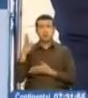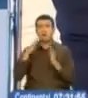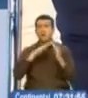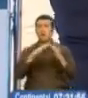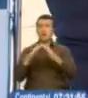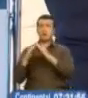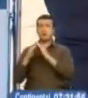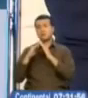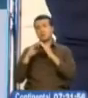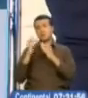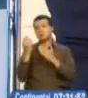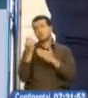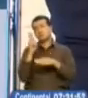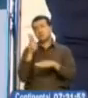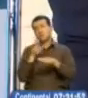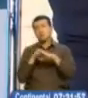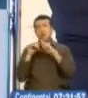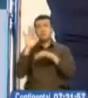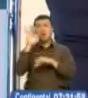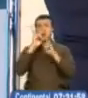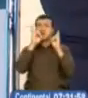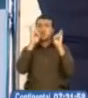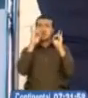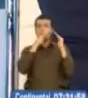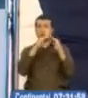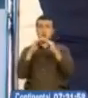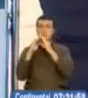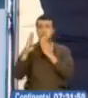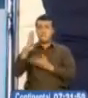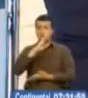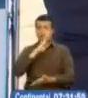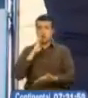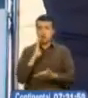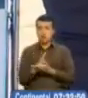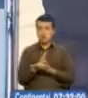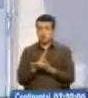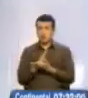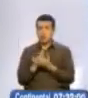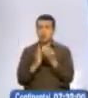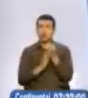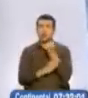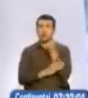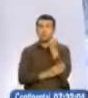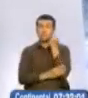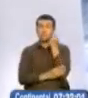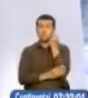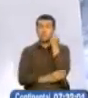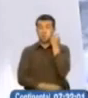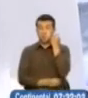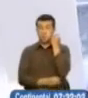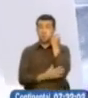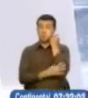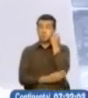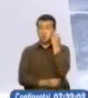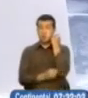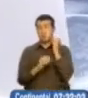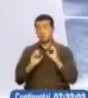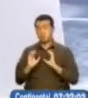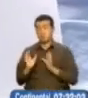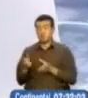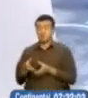para las clases medias para arriba, los barrios quedaron para las capas socioeconómicas menos